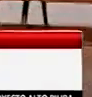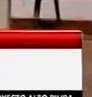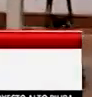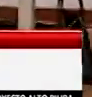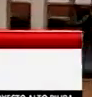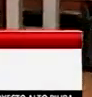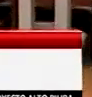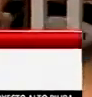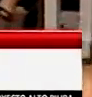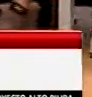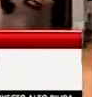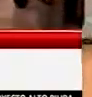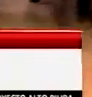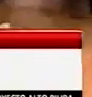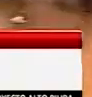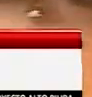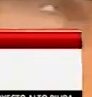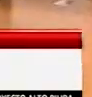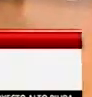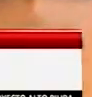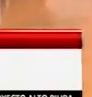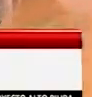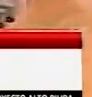todos los colegas congresistas.